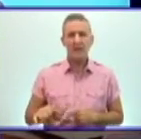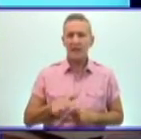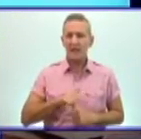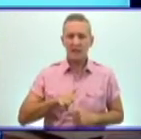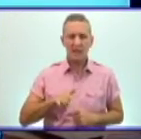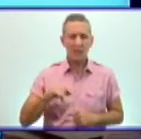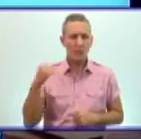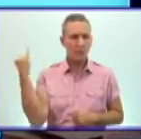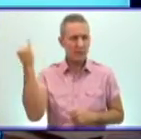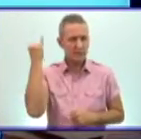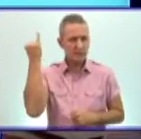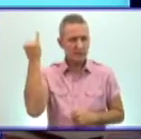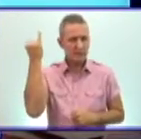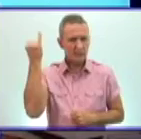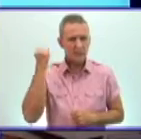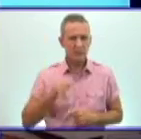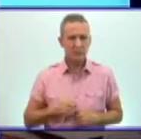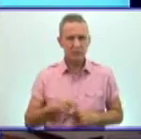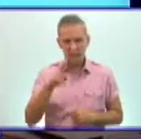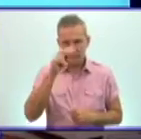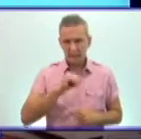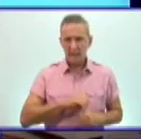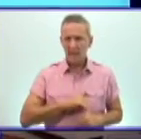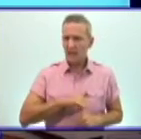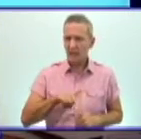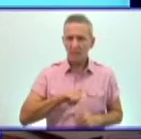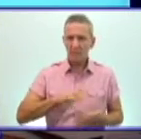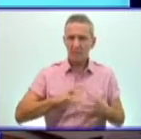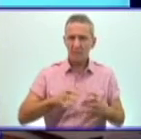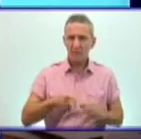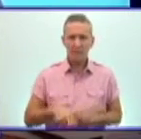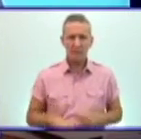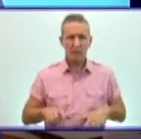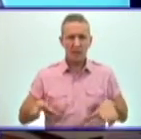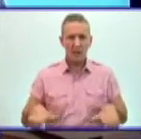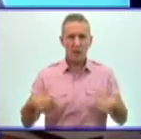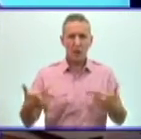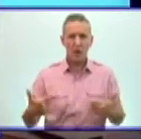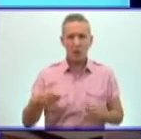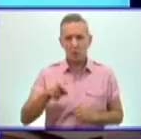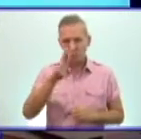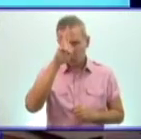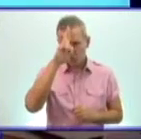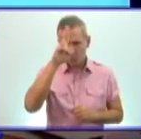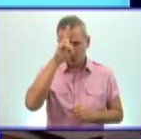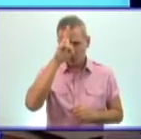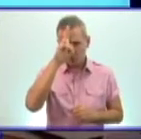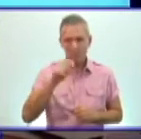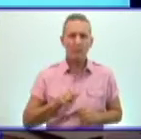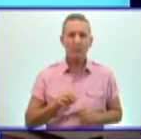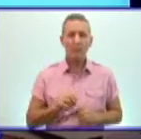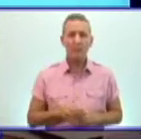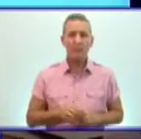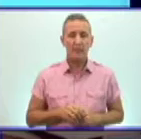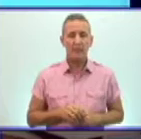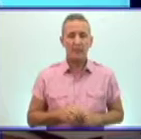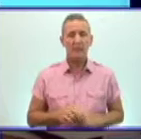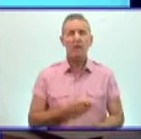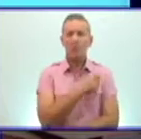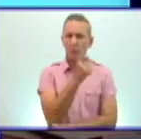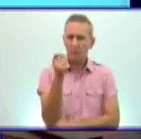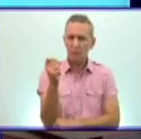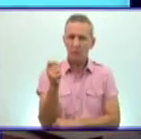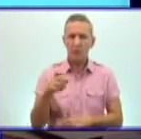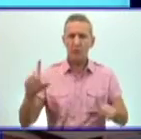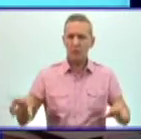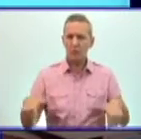en la misma medida en que nuestros médicos cumplen misión internacionalista, en la misma medida en que nuestros profesores y docentes